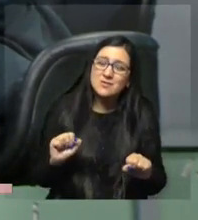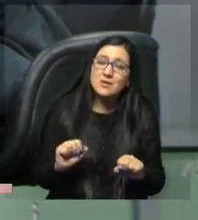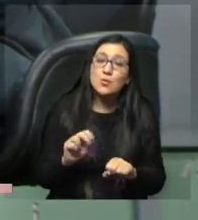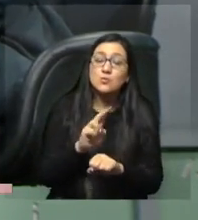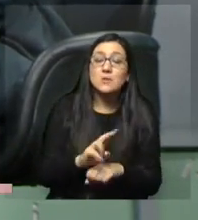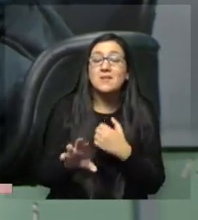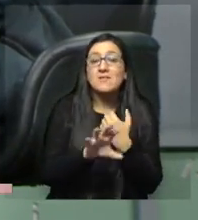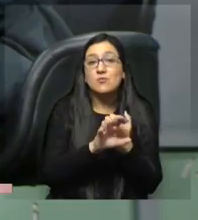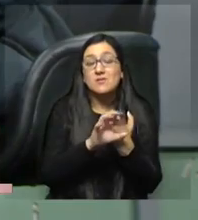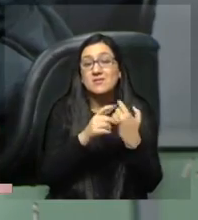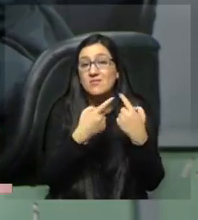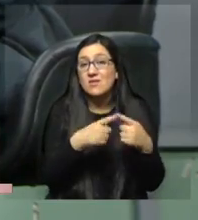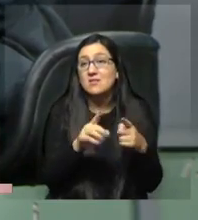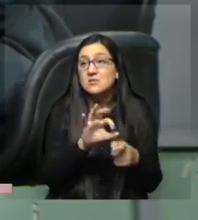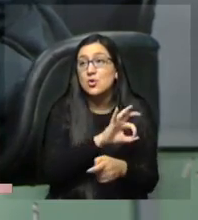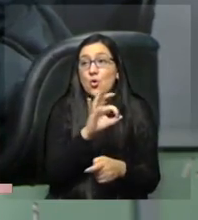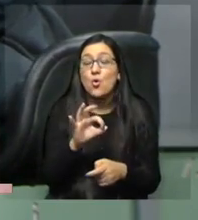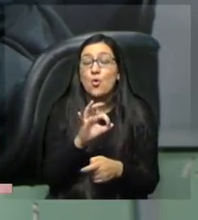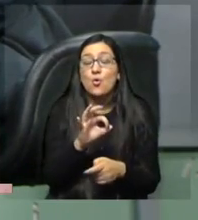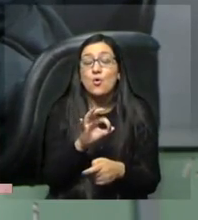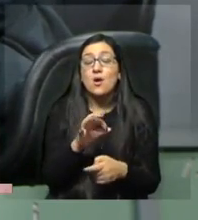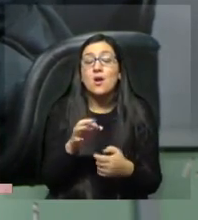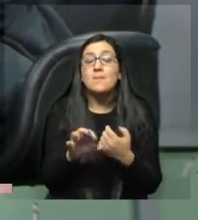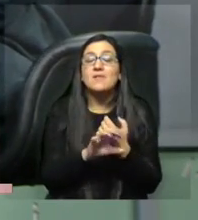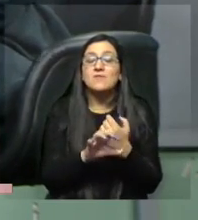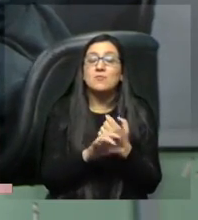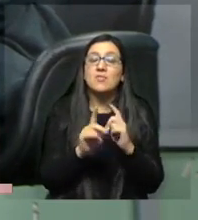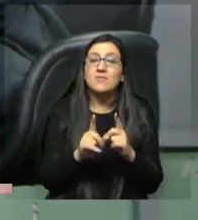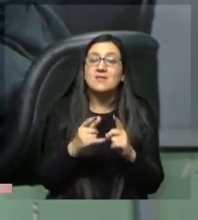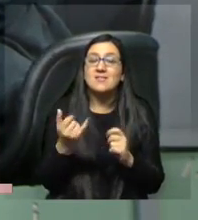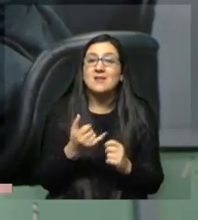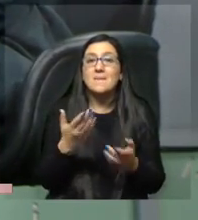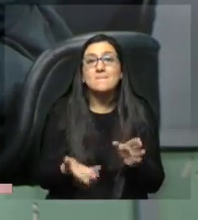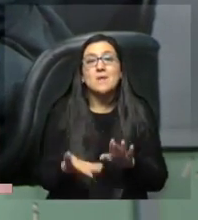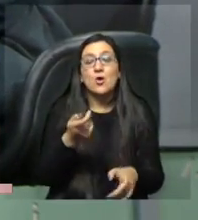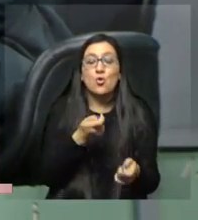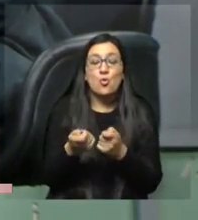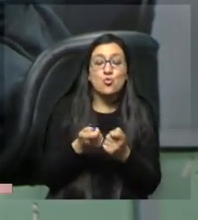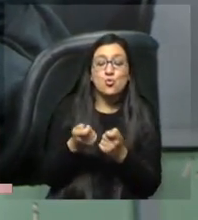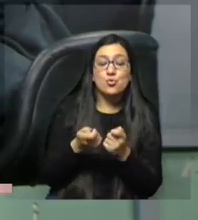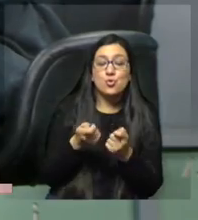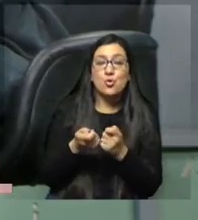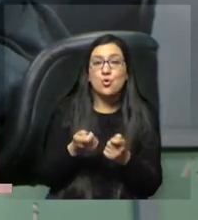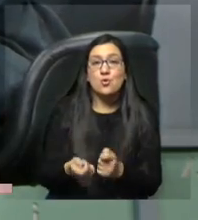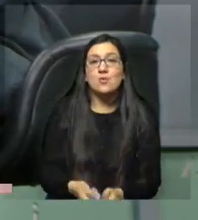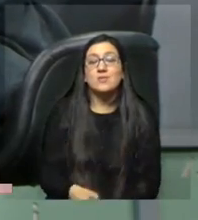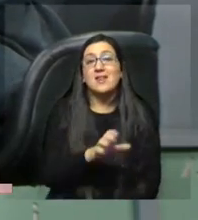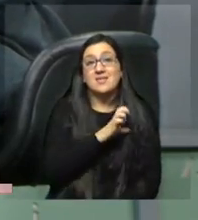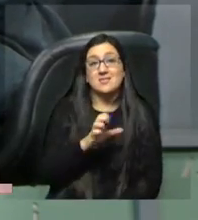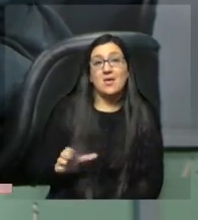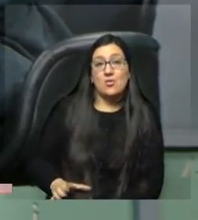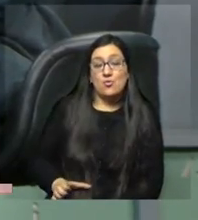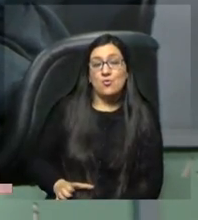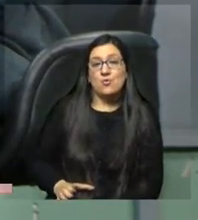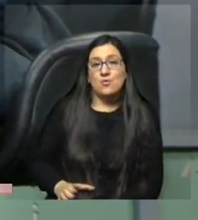plataformas alternativas o las plataformas tendrían que tener mayor control, por ejemplo, de los estados en el momento,